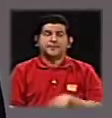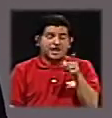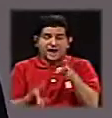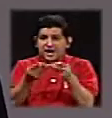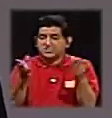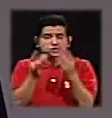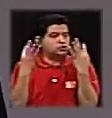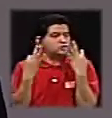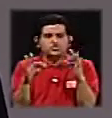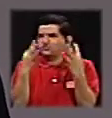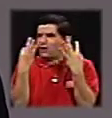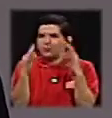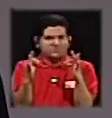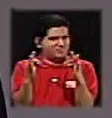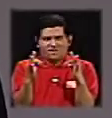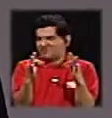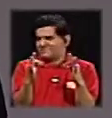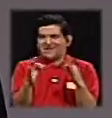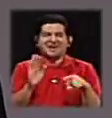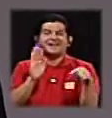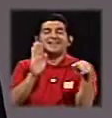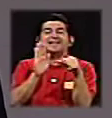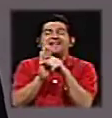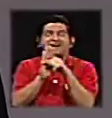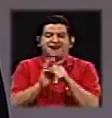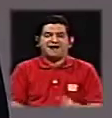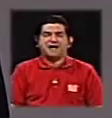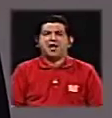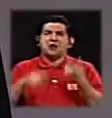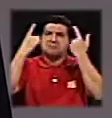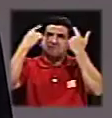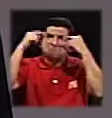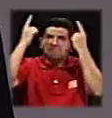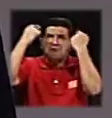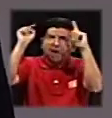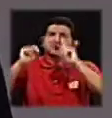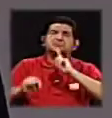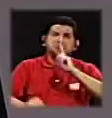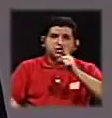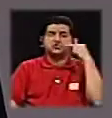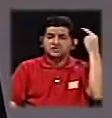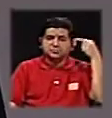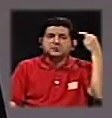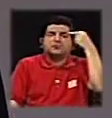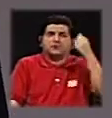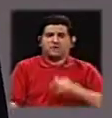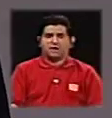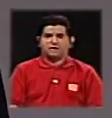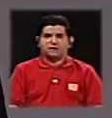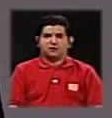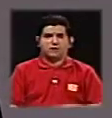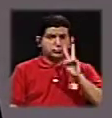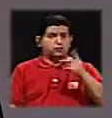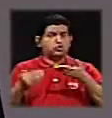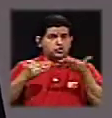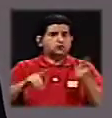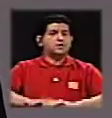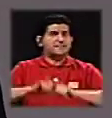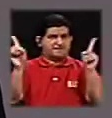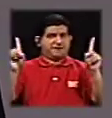resultados no buscan negar logros que se pueden señalar por parte del gobierno. Son dos cosas muy